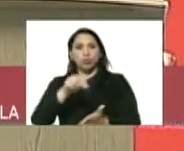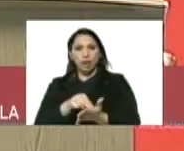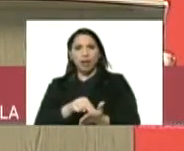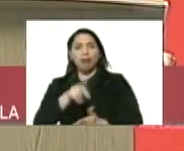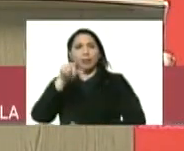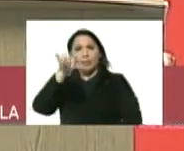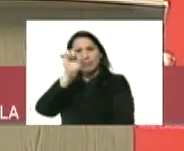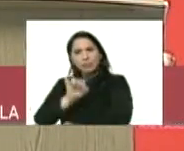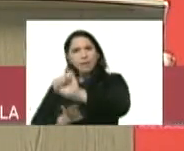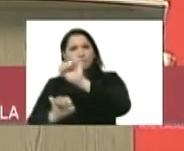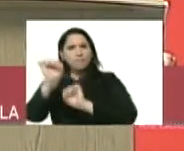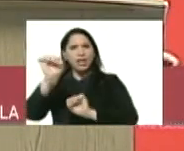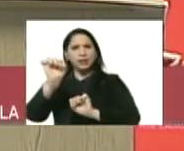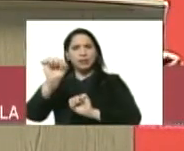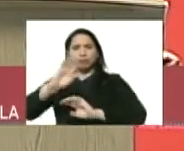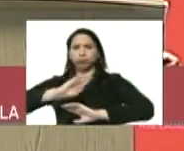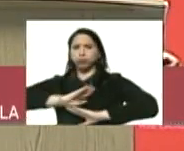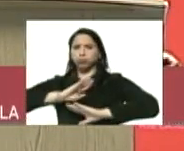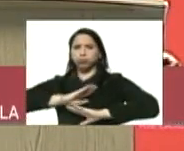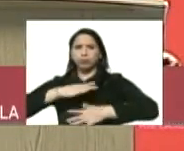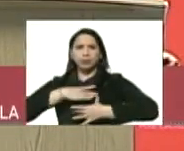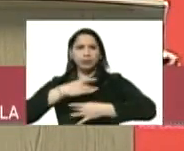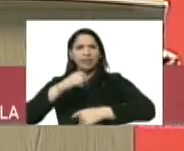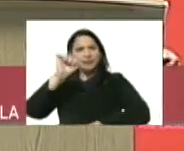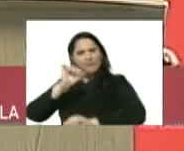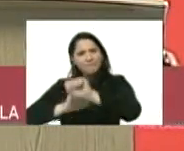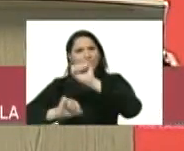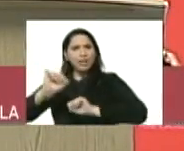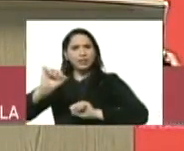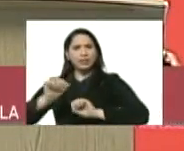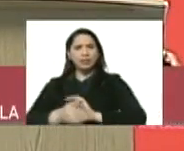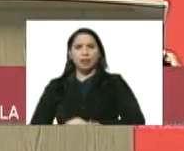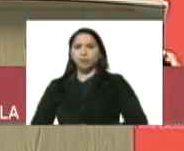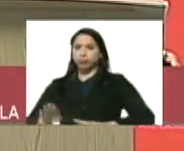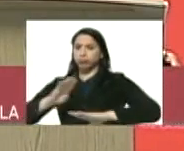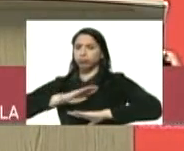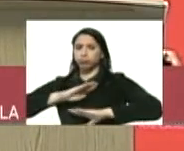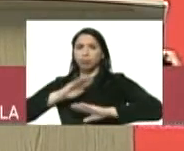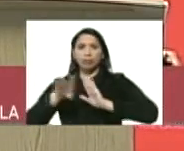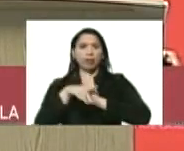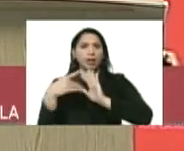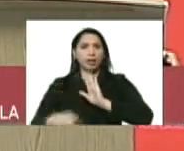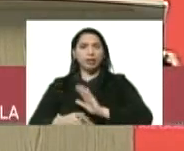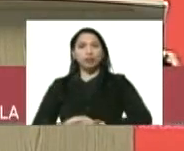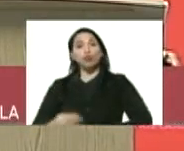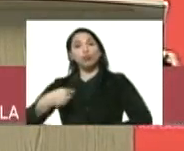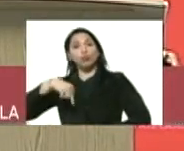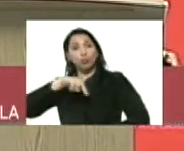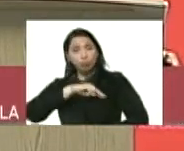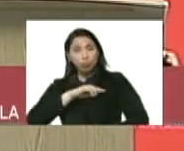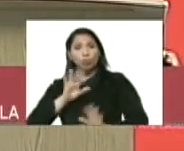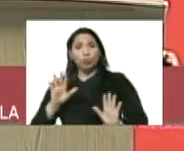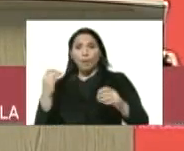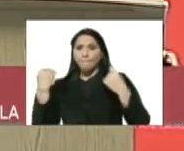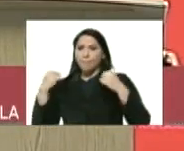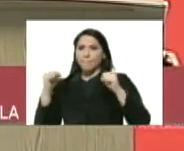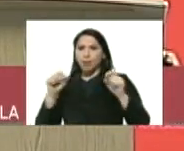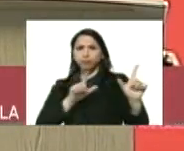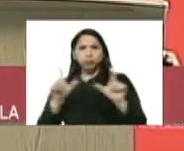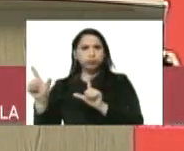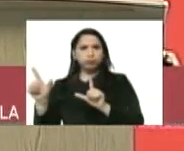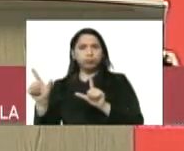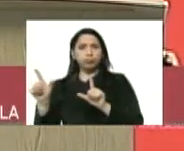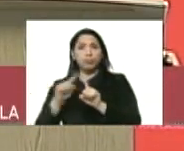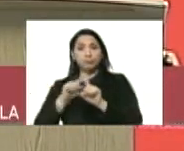la defensa de sus intereses, en la defensa de sus derechos. Y nosotros preparándonos